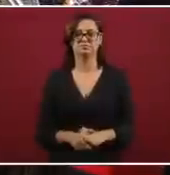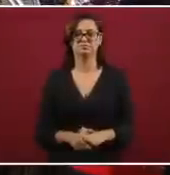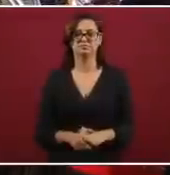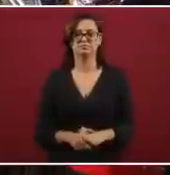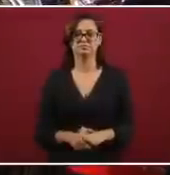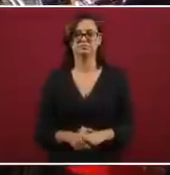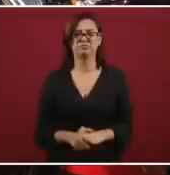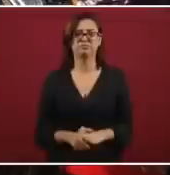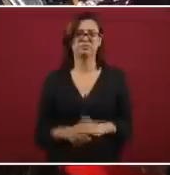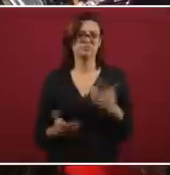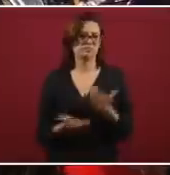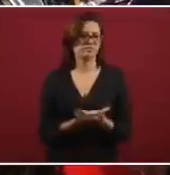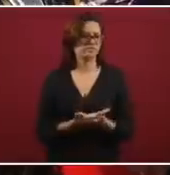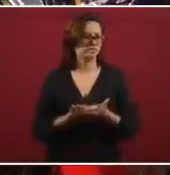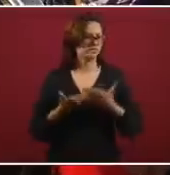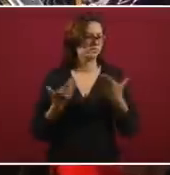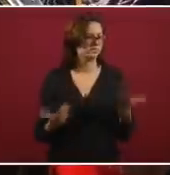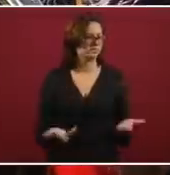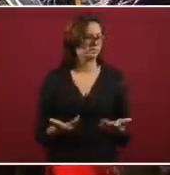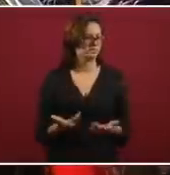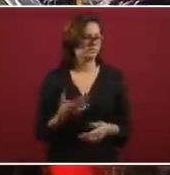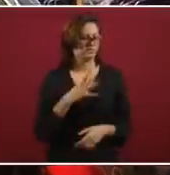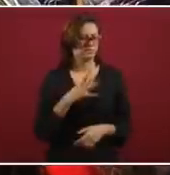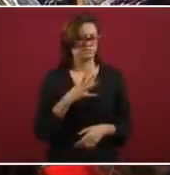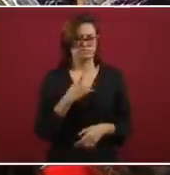ahora hay una asociación que se llama